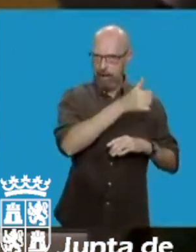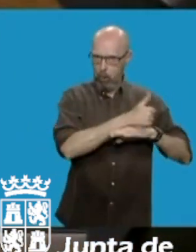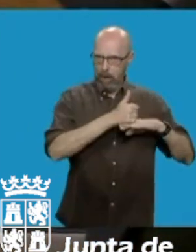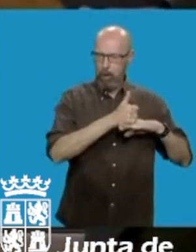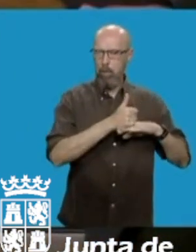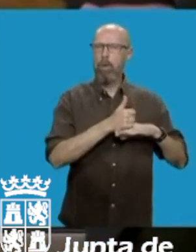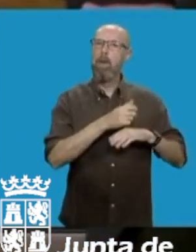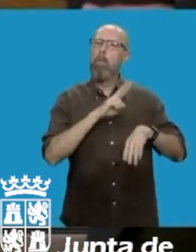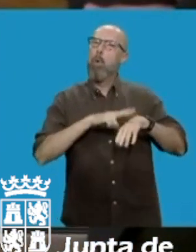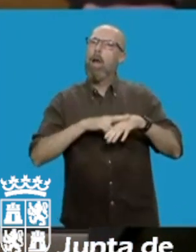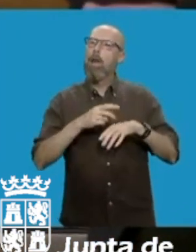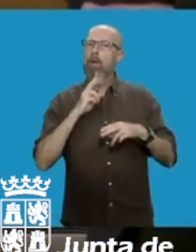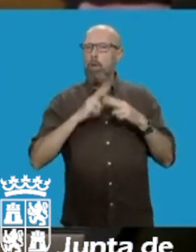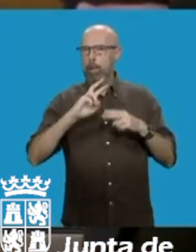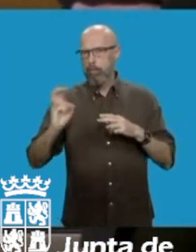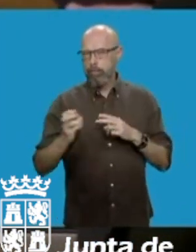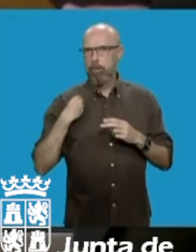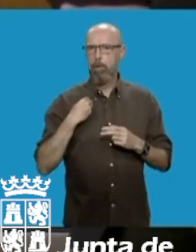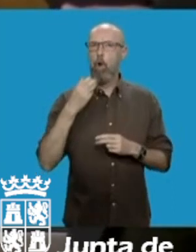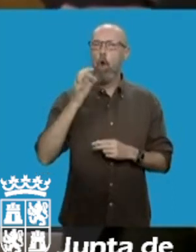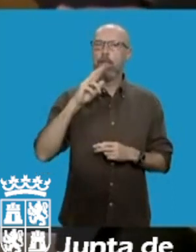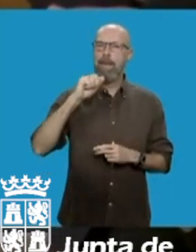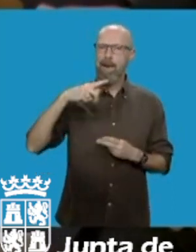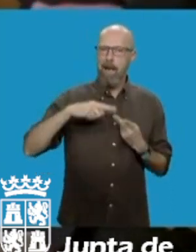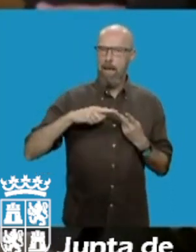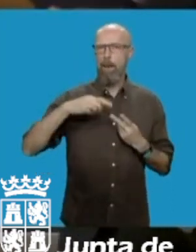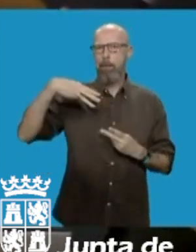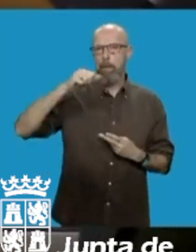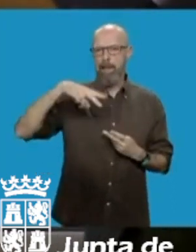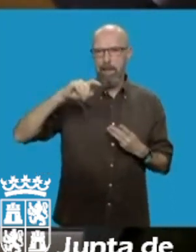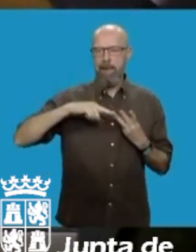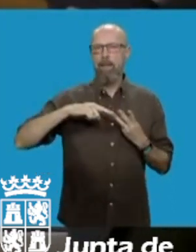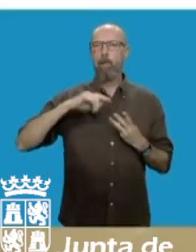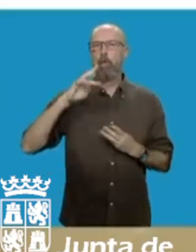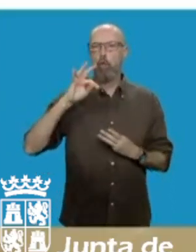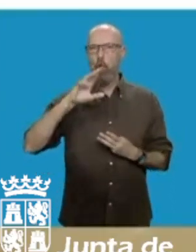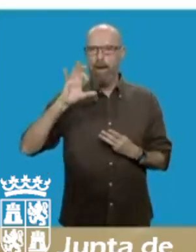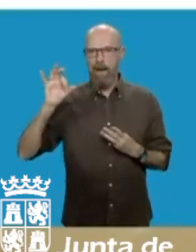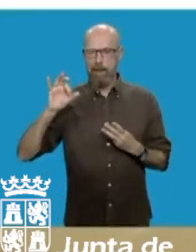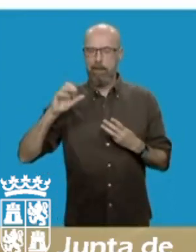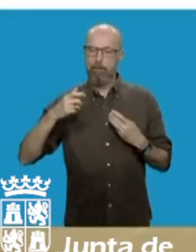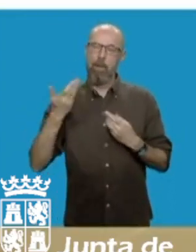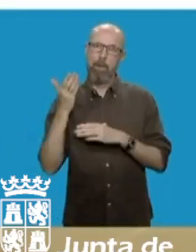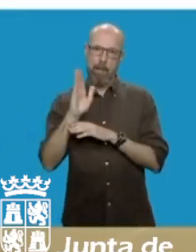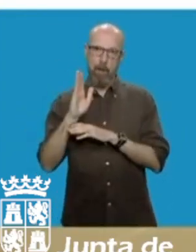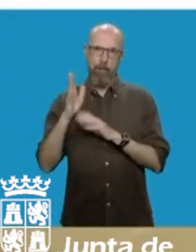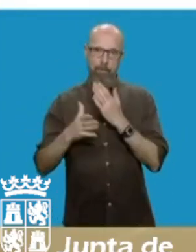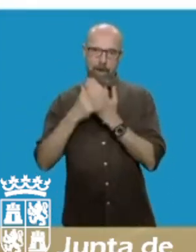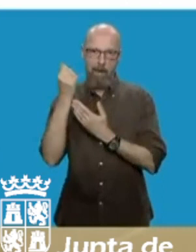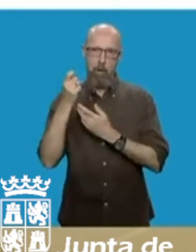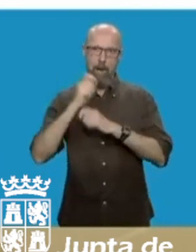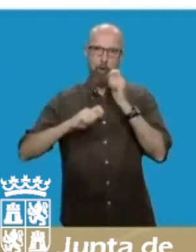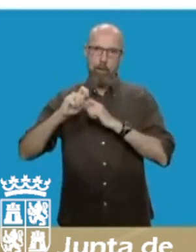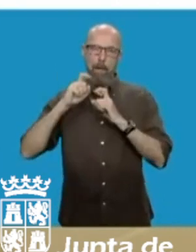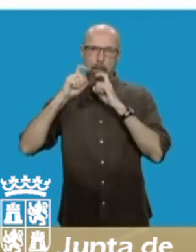siguientes vocales: José Miguel Ortega, Marco Antonio Méndez e Íñigo Torres, en representación de la Federación de Asociaciones de la Prensa